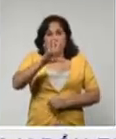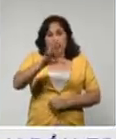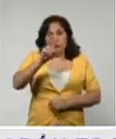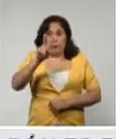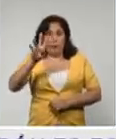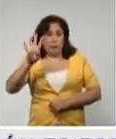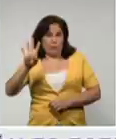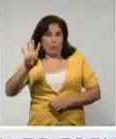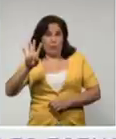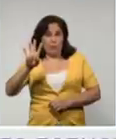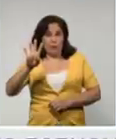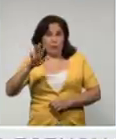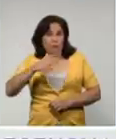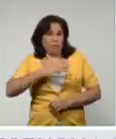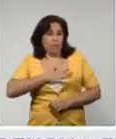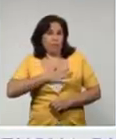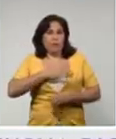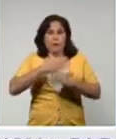...524, o sea el